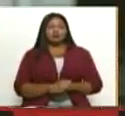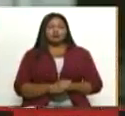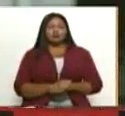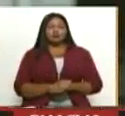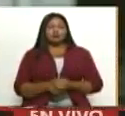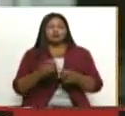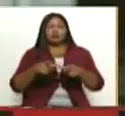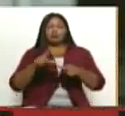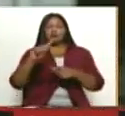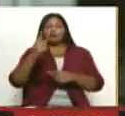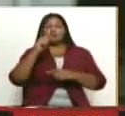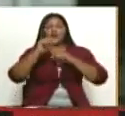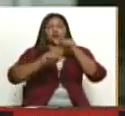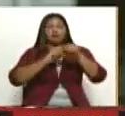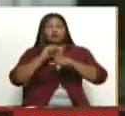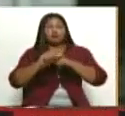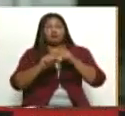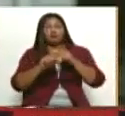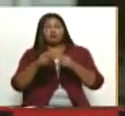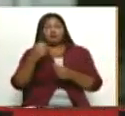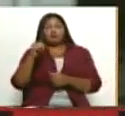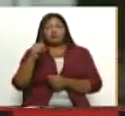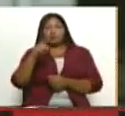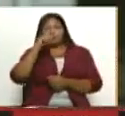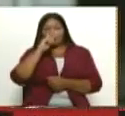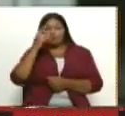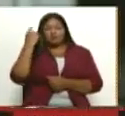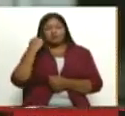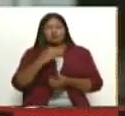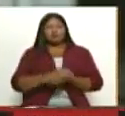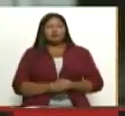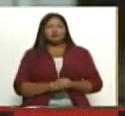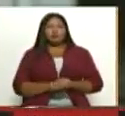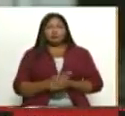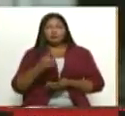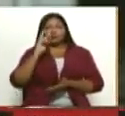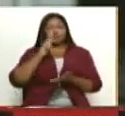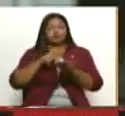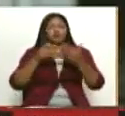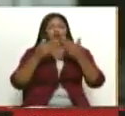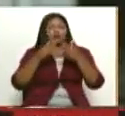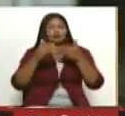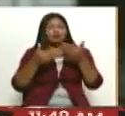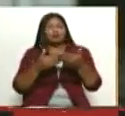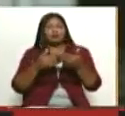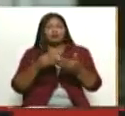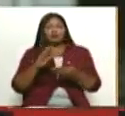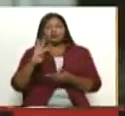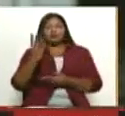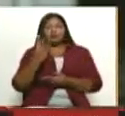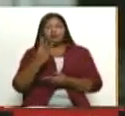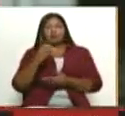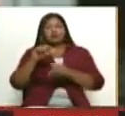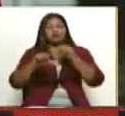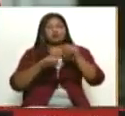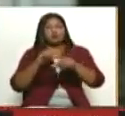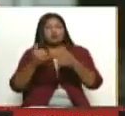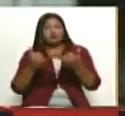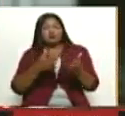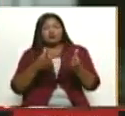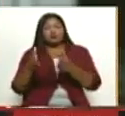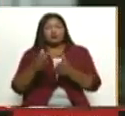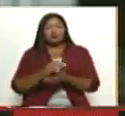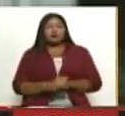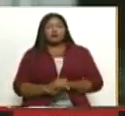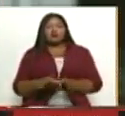primer ciclo en noviembre del año pasado, y estamos hoy aperturando este cuarto ciclo, además de la